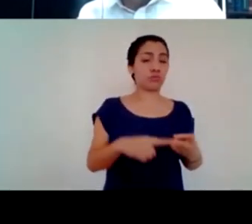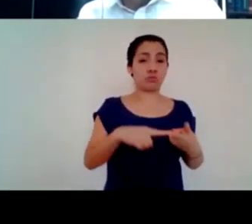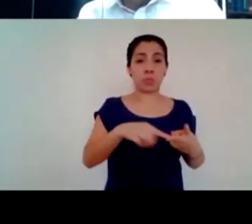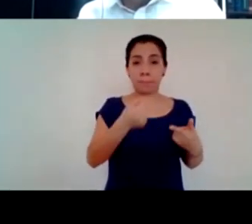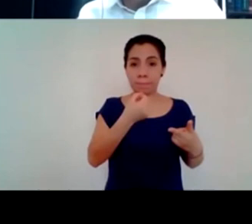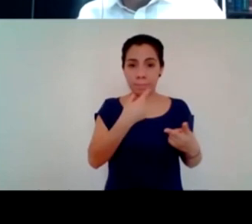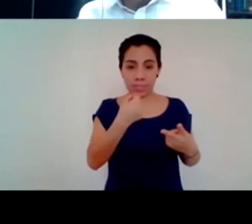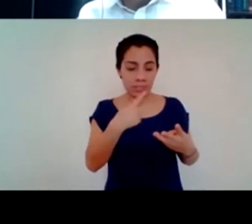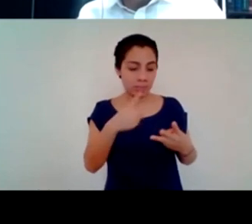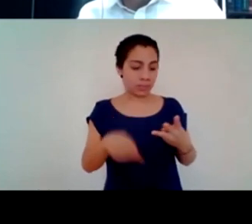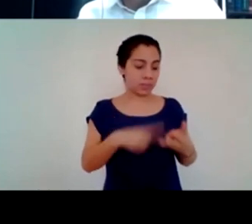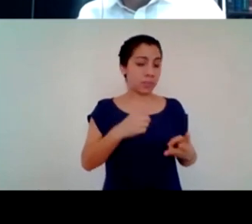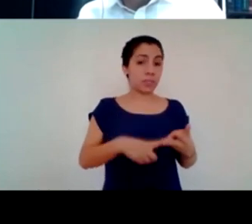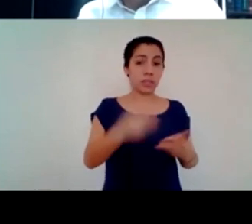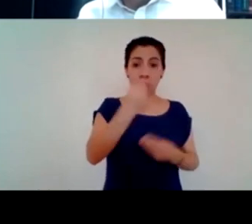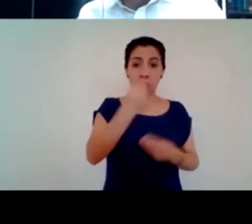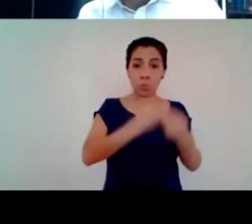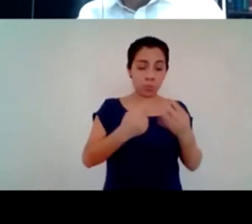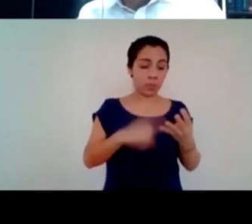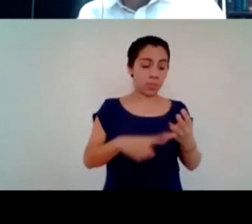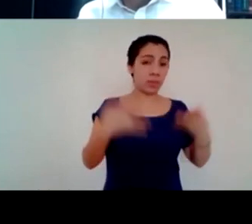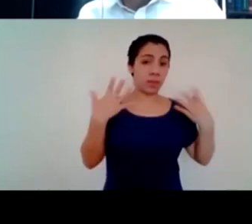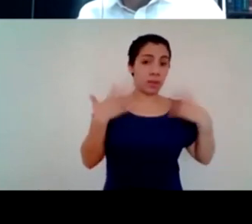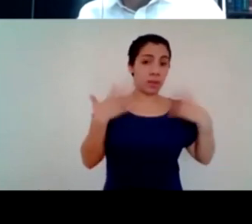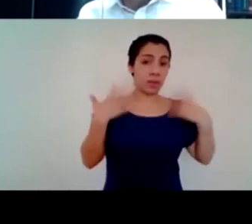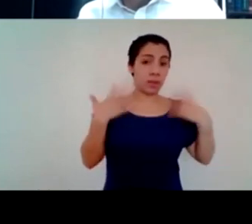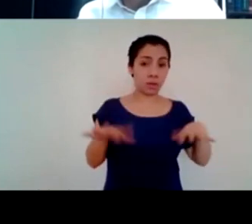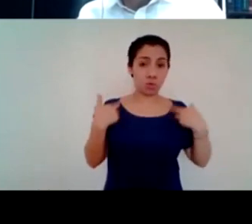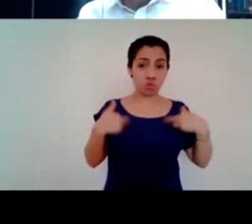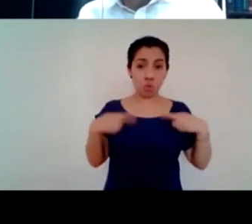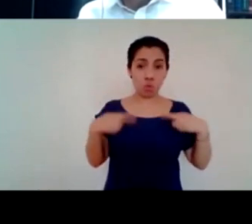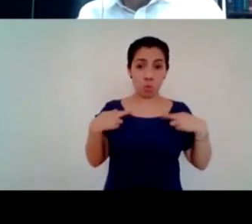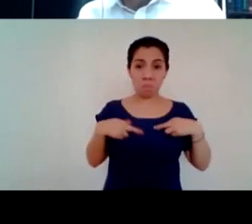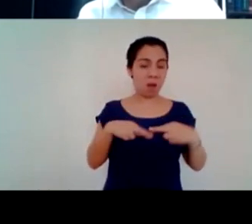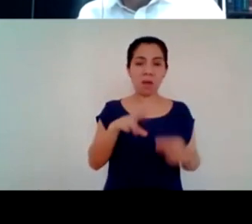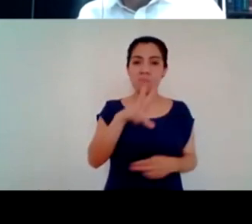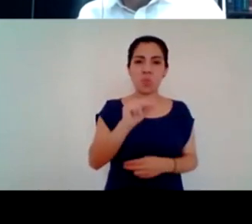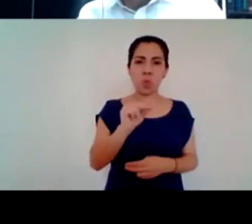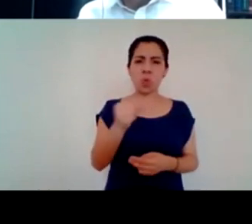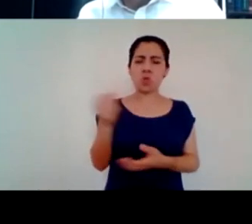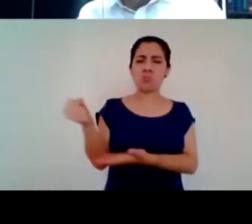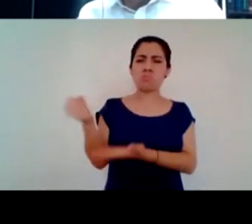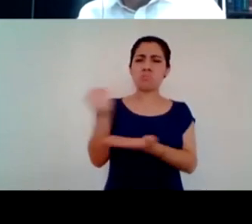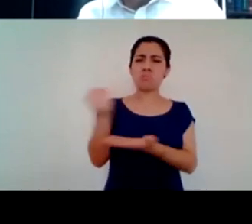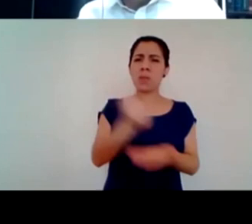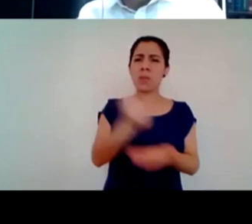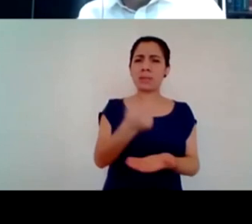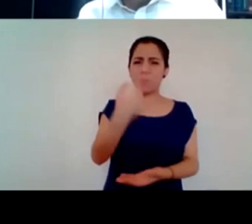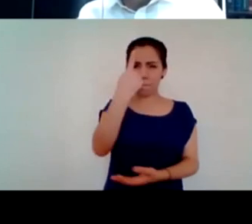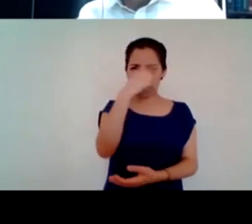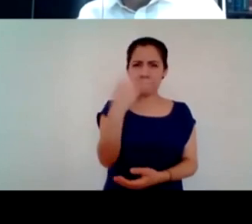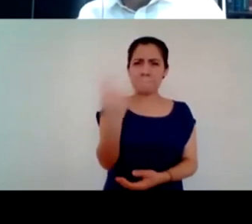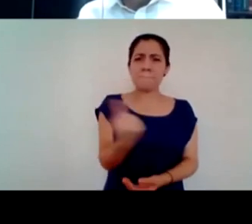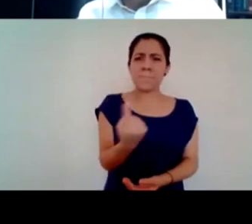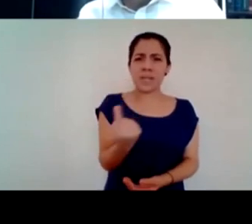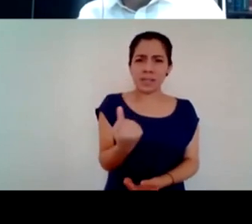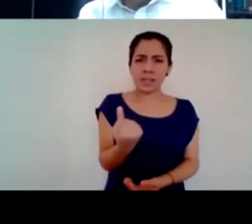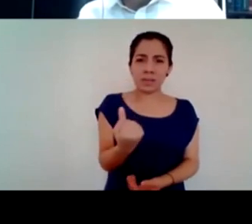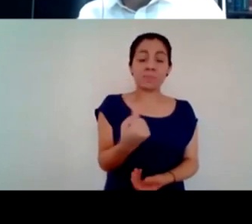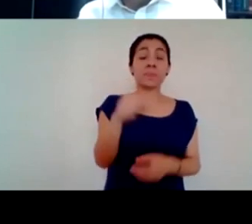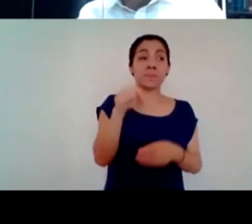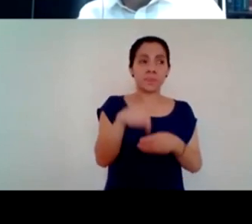en alimentos, en ropa. Todo el dinero que les caía lo ahorraban y cuando tenían